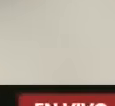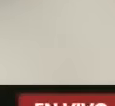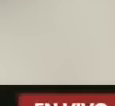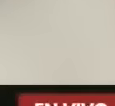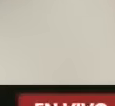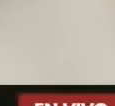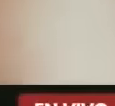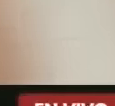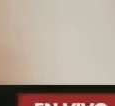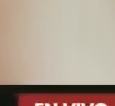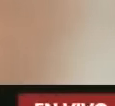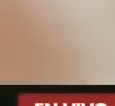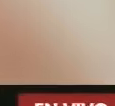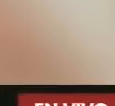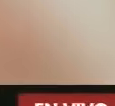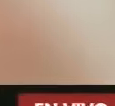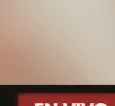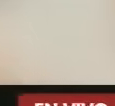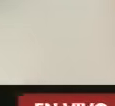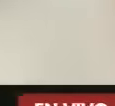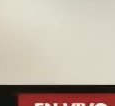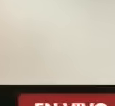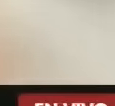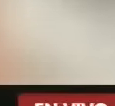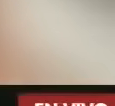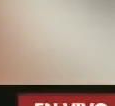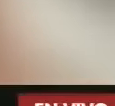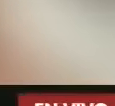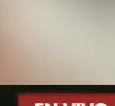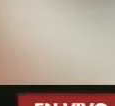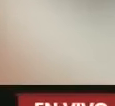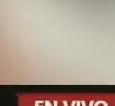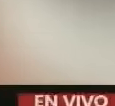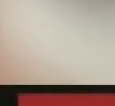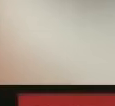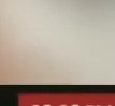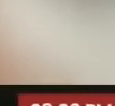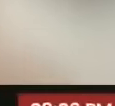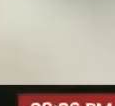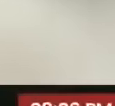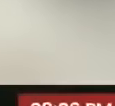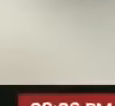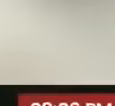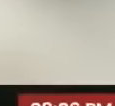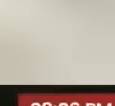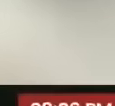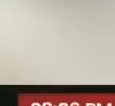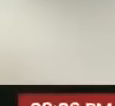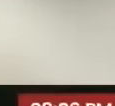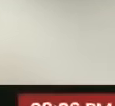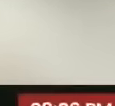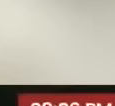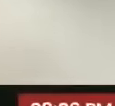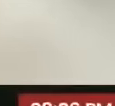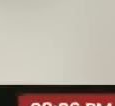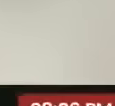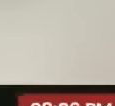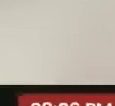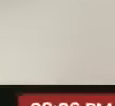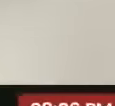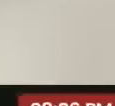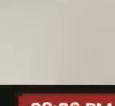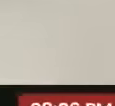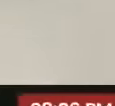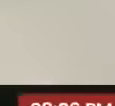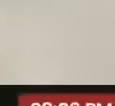sorprendió la euforia que había en ese momento. Yo sentía, literal, que si me caía me pasaban por encima. Era